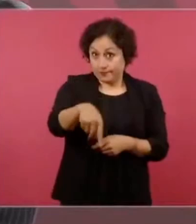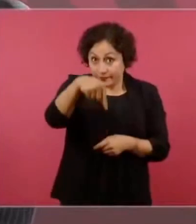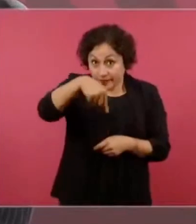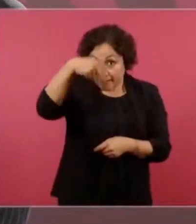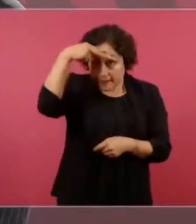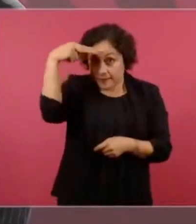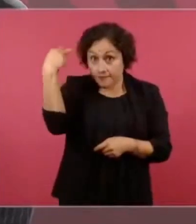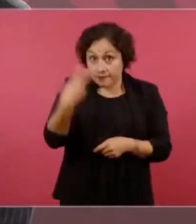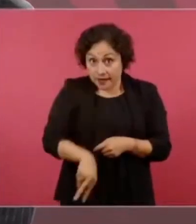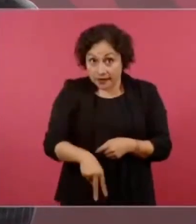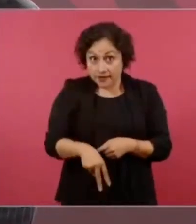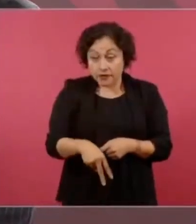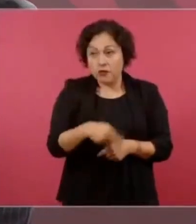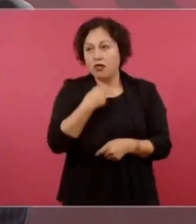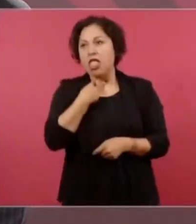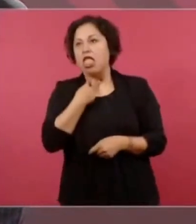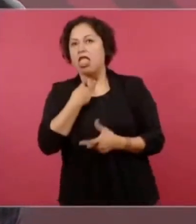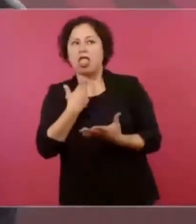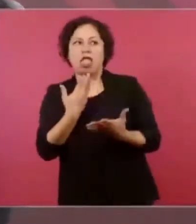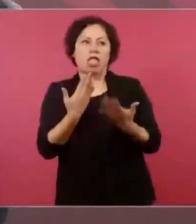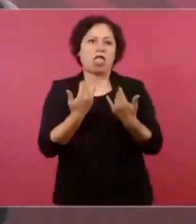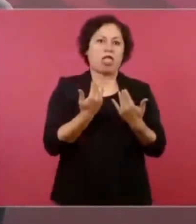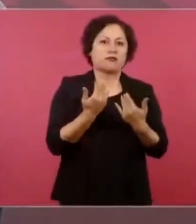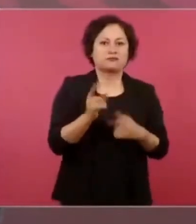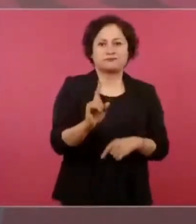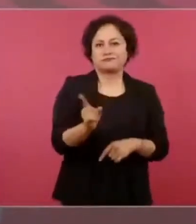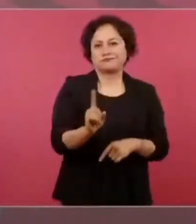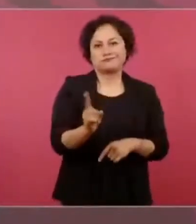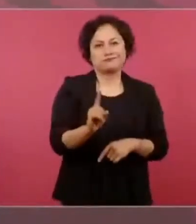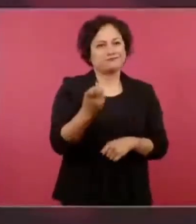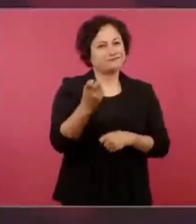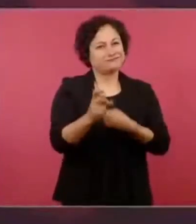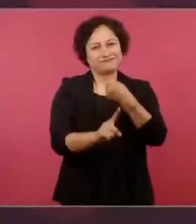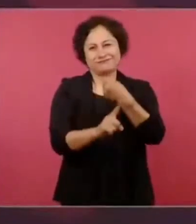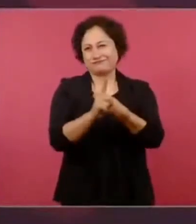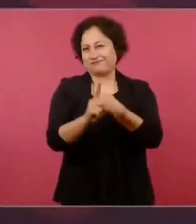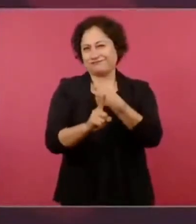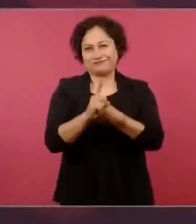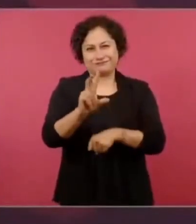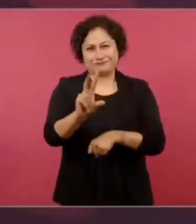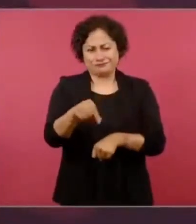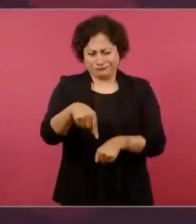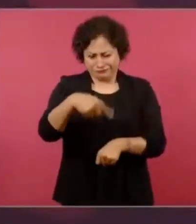El problema de México era la corrupción que imperaba.